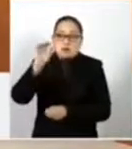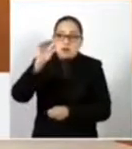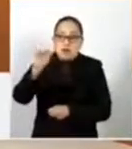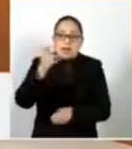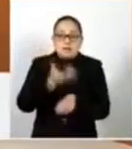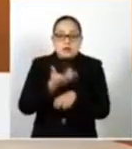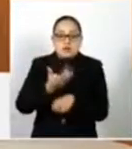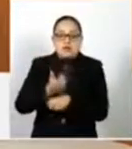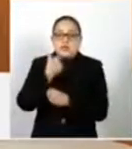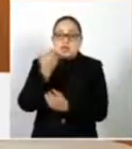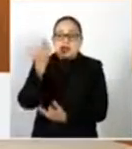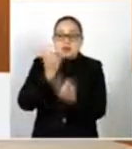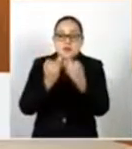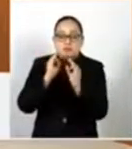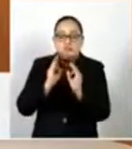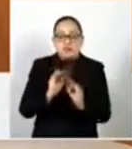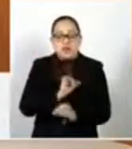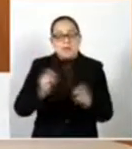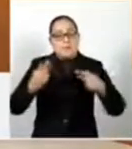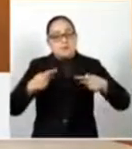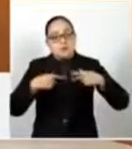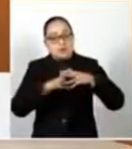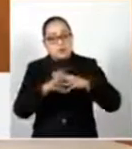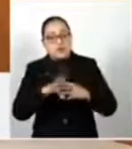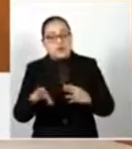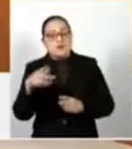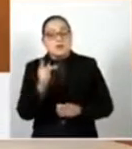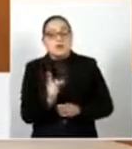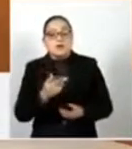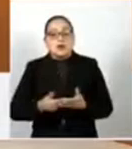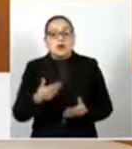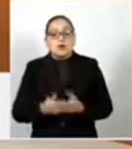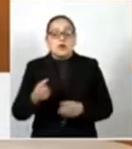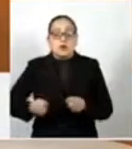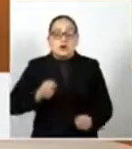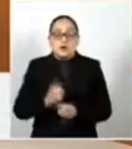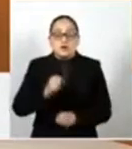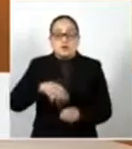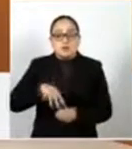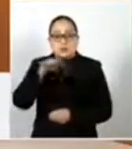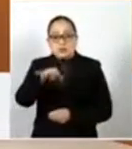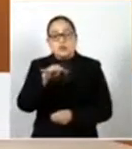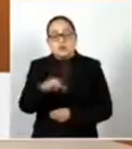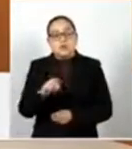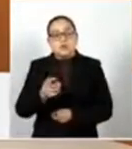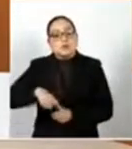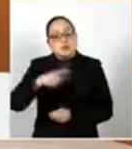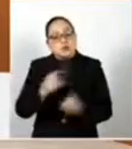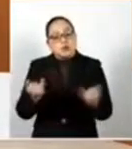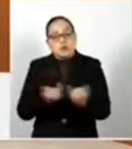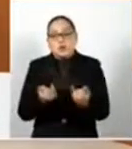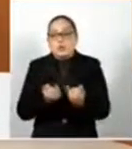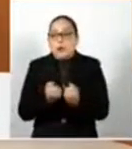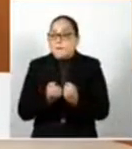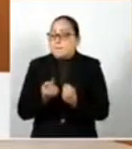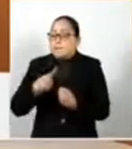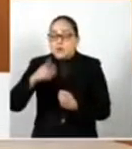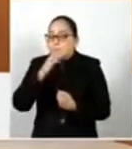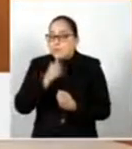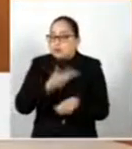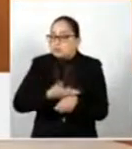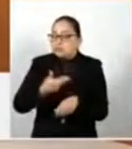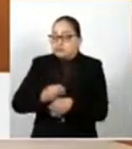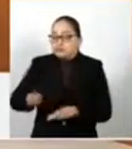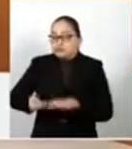digno y humanitario para nuestros migrantes. Sin embargo, ahora en pleno 2019, nosotros mismos no hemos podido